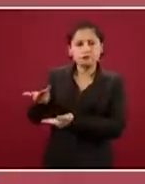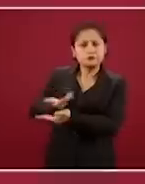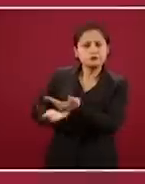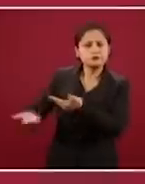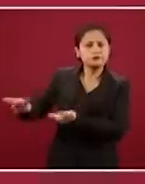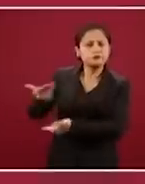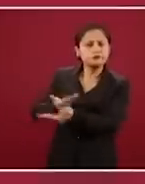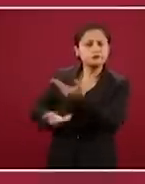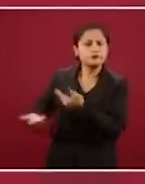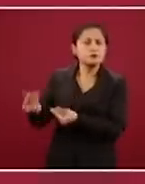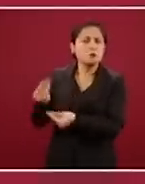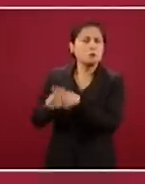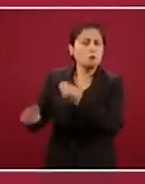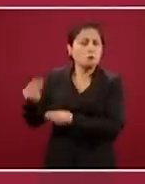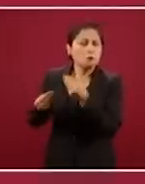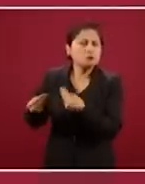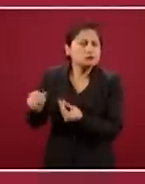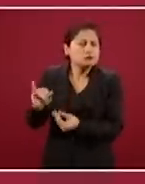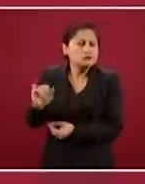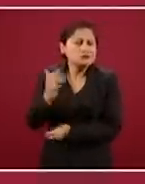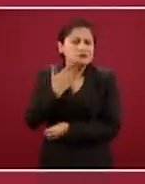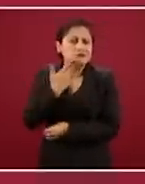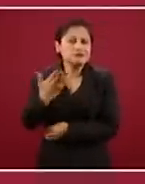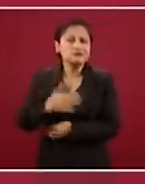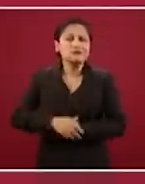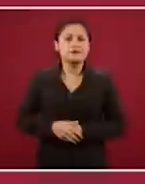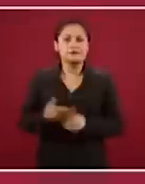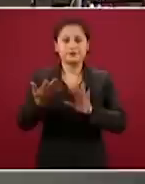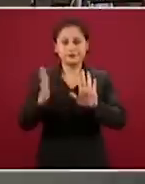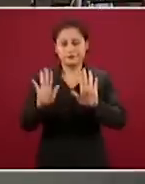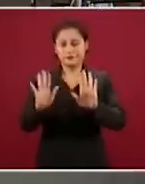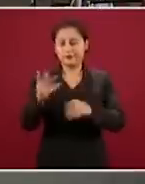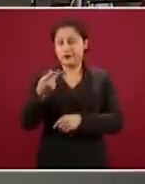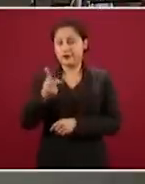es polémica. Pero voy a dar un dato duro.